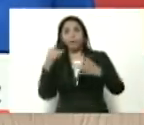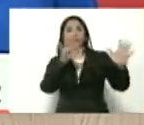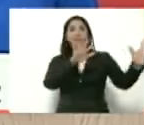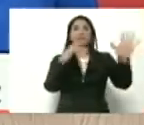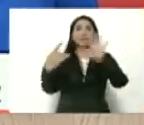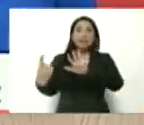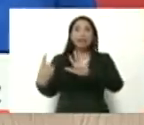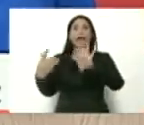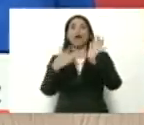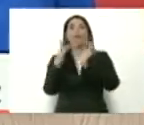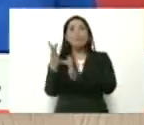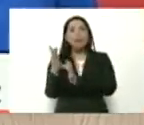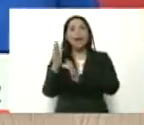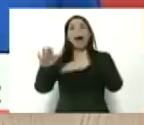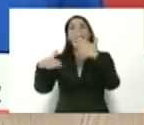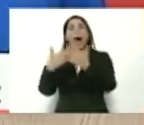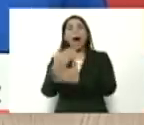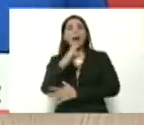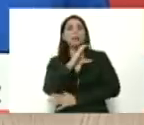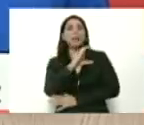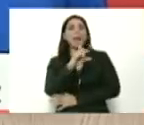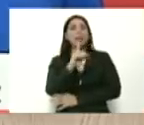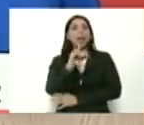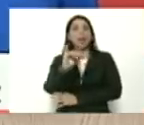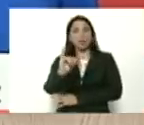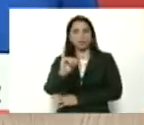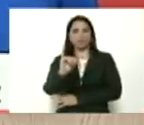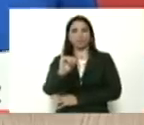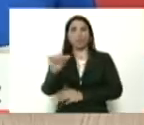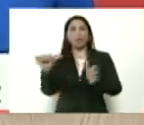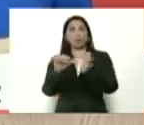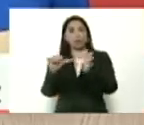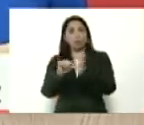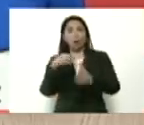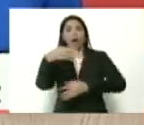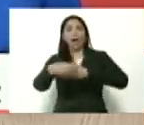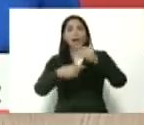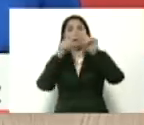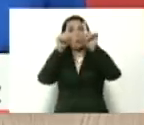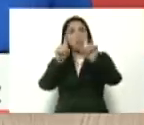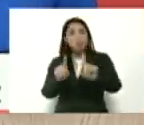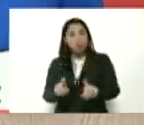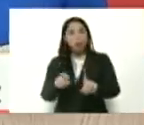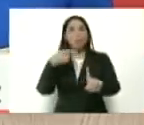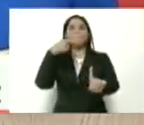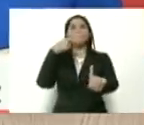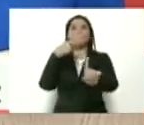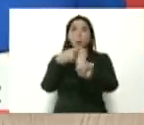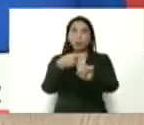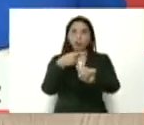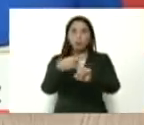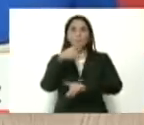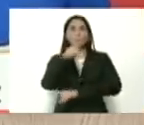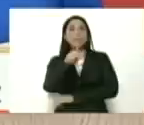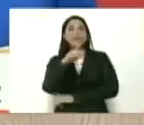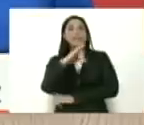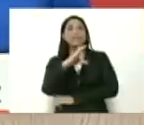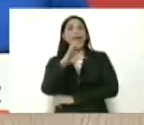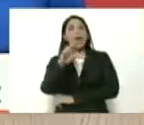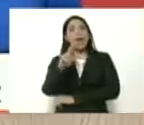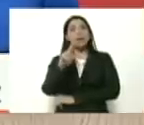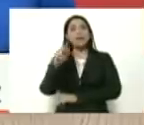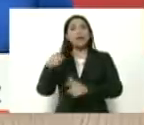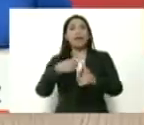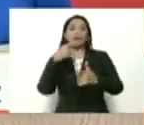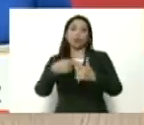a un centro de diagnóstico integral, donde se le hizo la prueba positiva, la prueba PCR, perdón, y